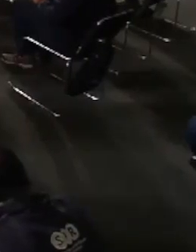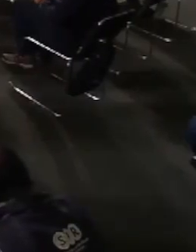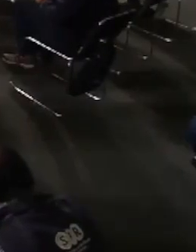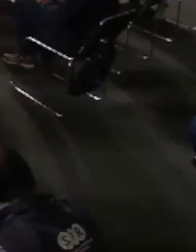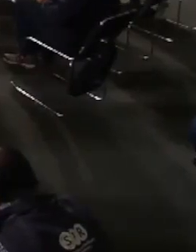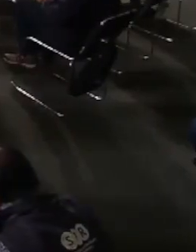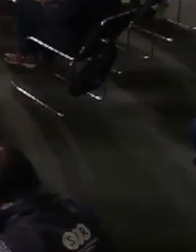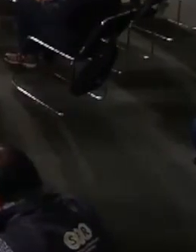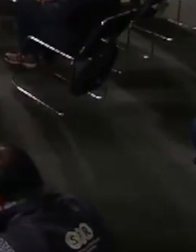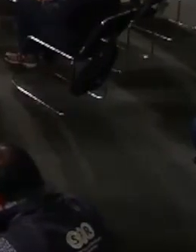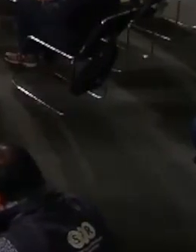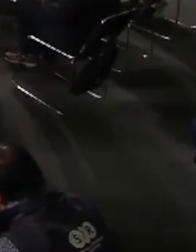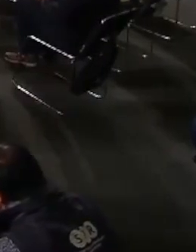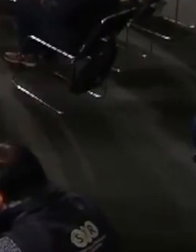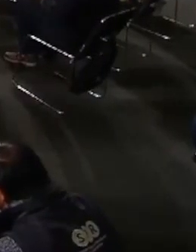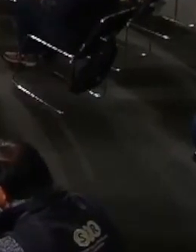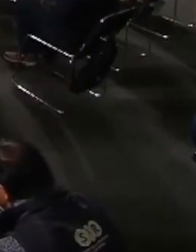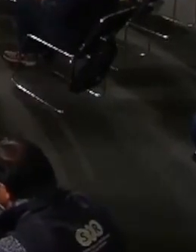parque.